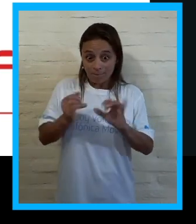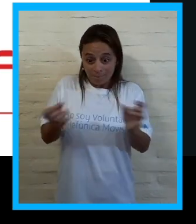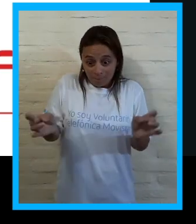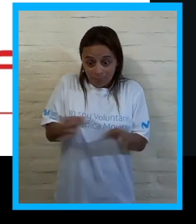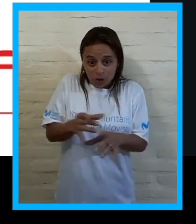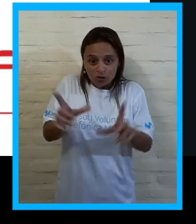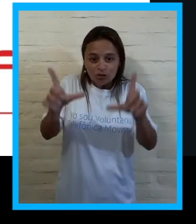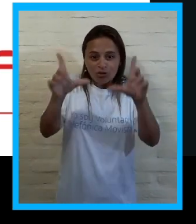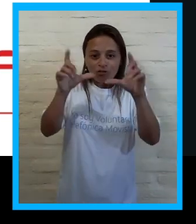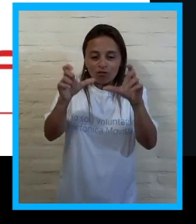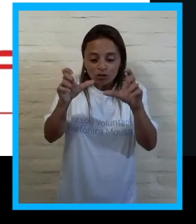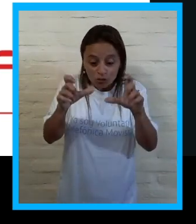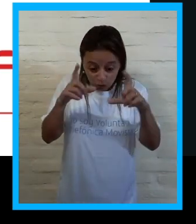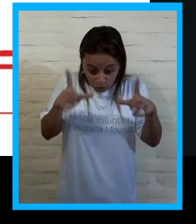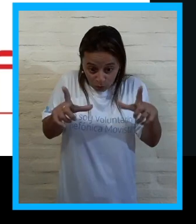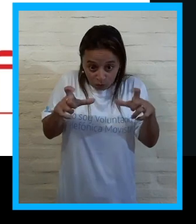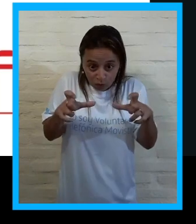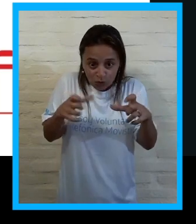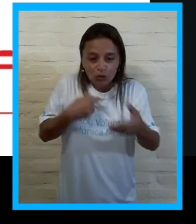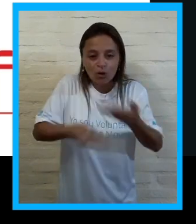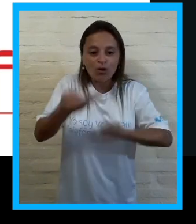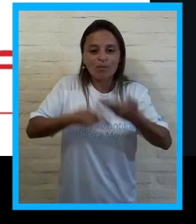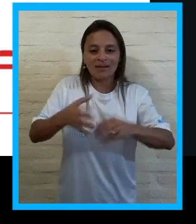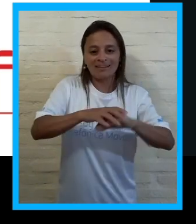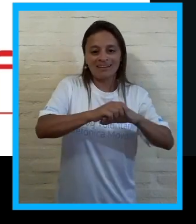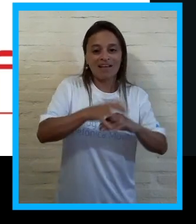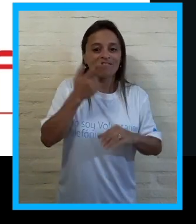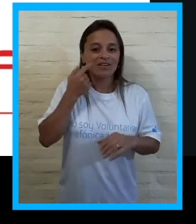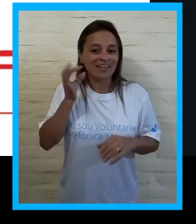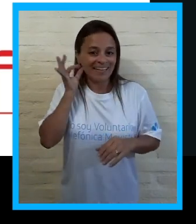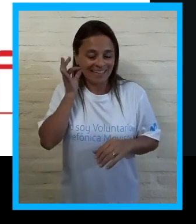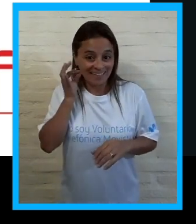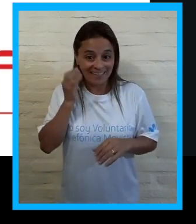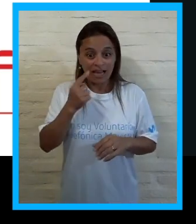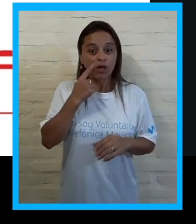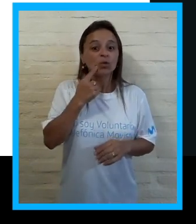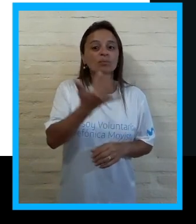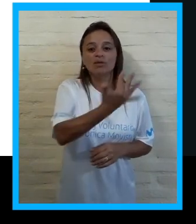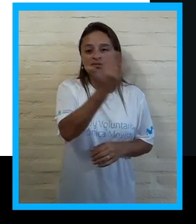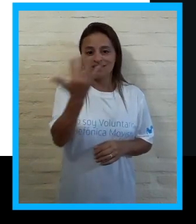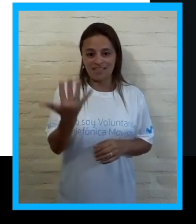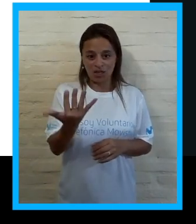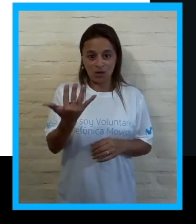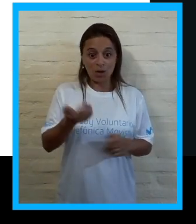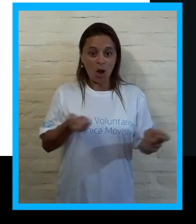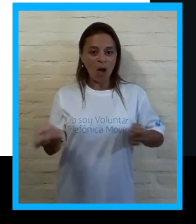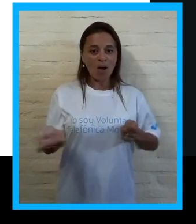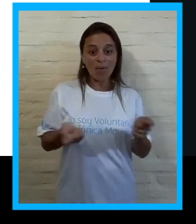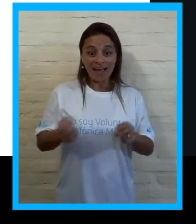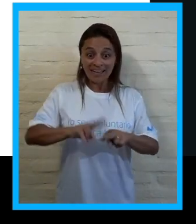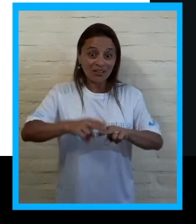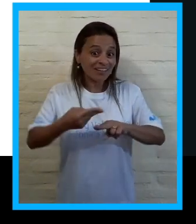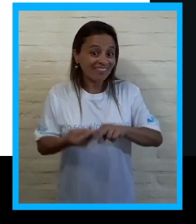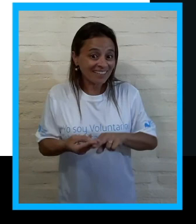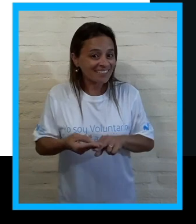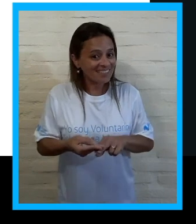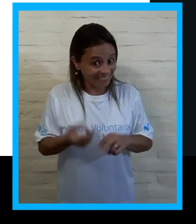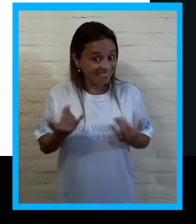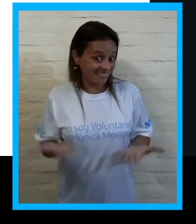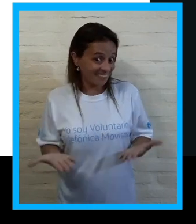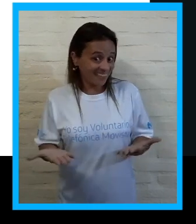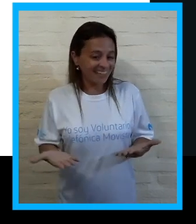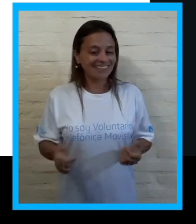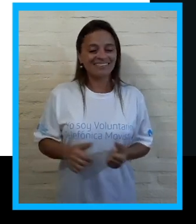que la puedas compartir con tus amigos y amigas. Paso 5. ¿La bailamos nuevamente? ¿Qué te